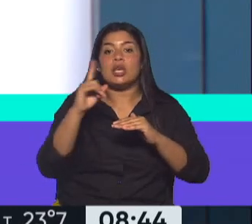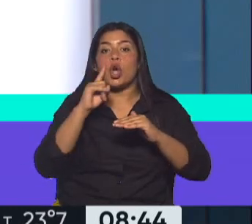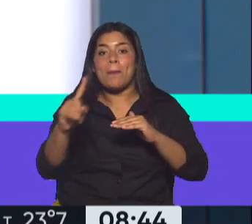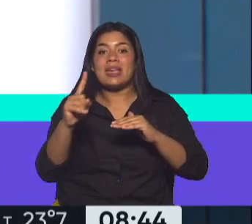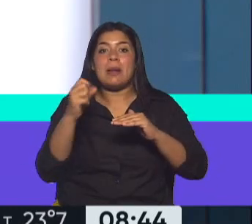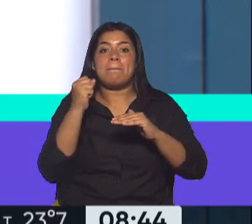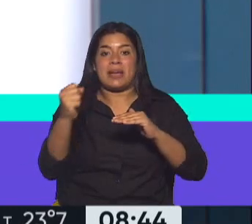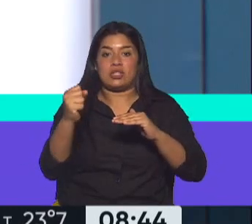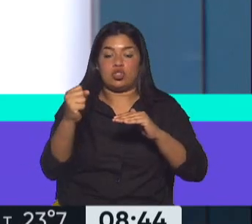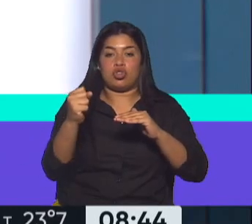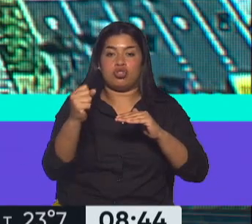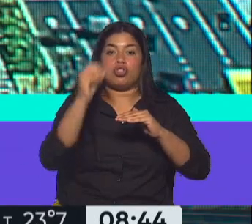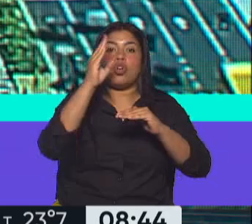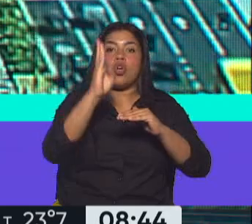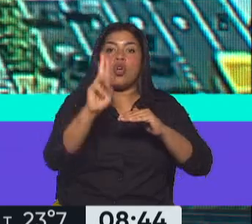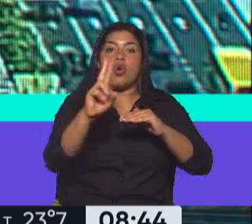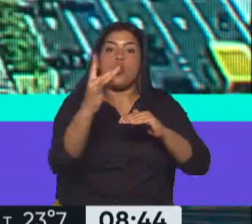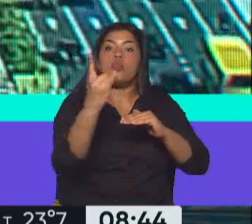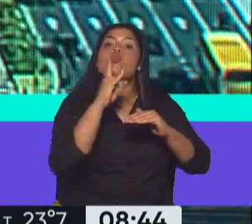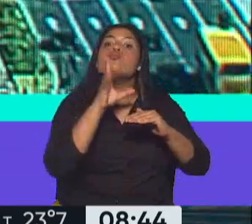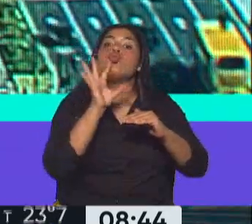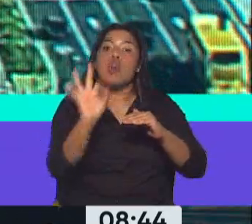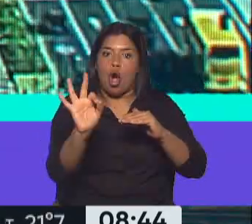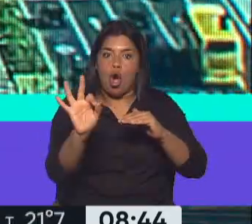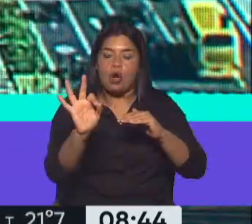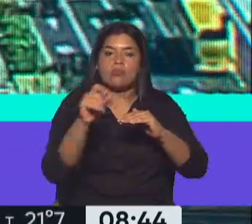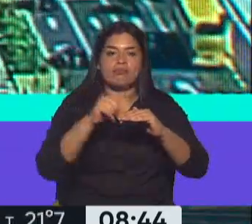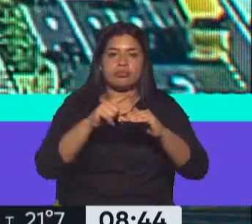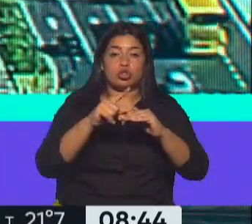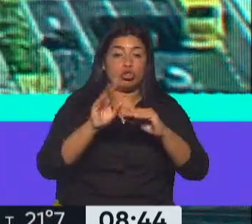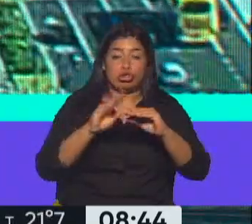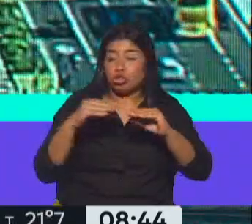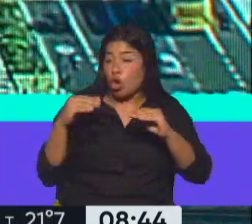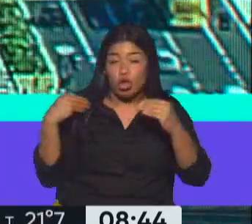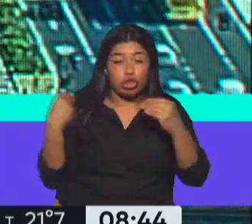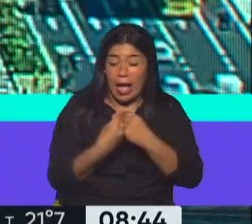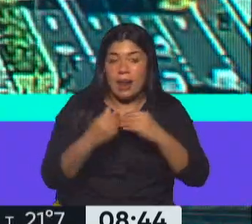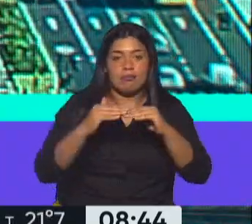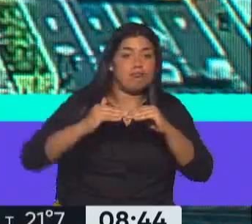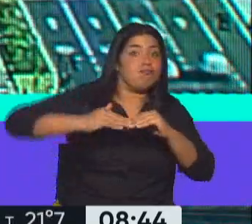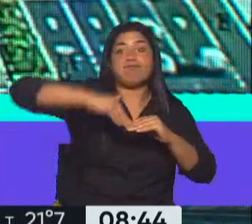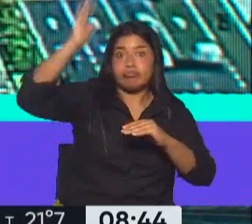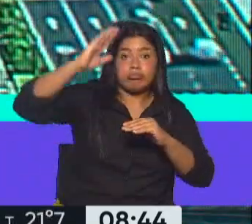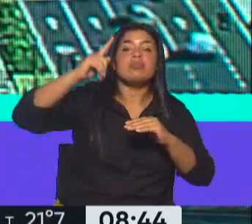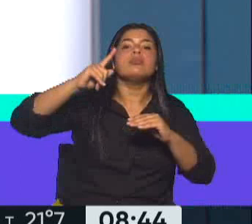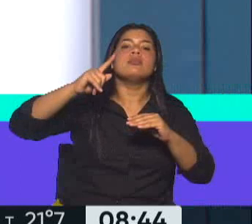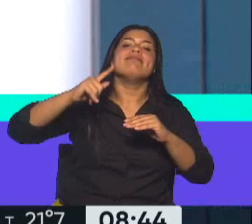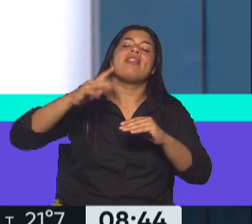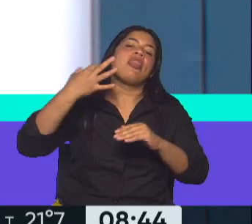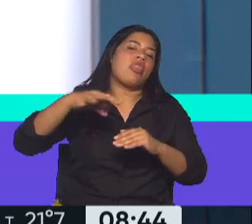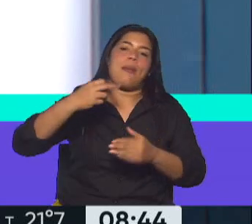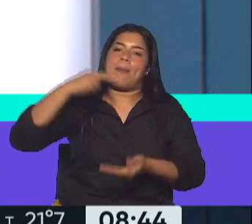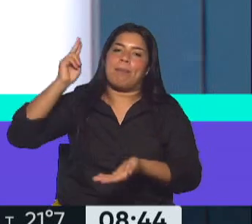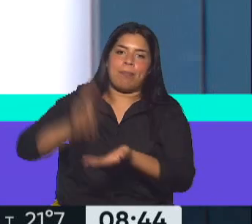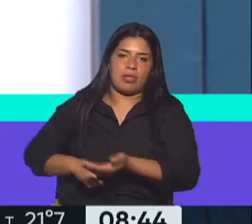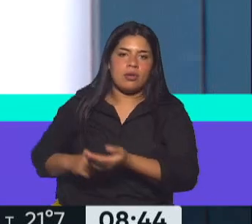pagar. Había habido una reforma de unos 170.000, ¿no? De los 150 se había pasado a 170.000 y ahora a este nuevo número. Claro, así es. Se actualiza